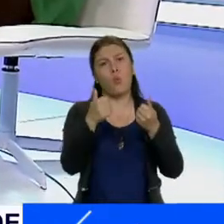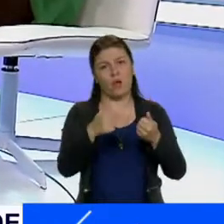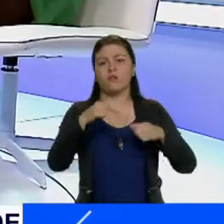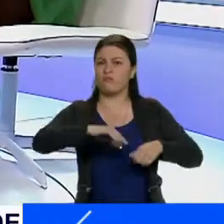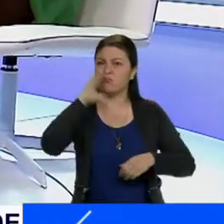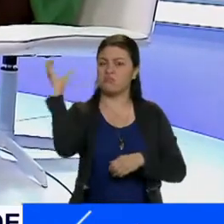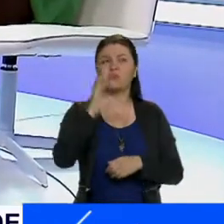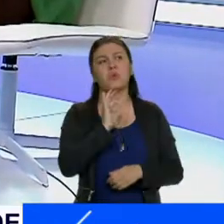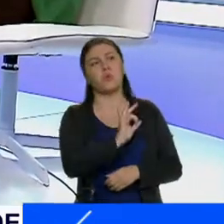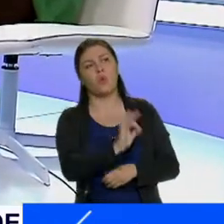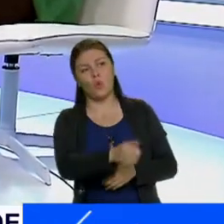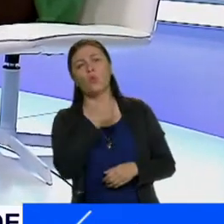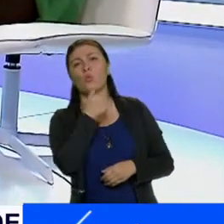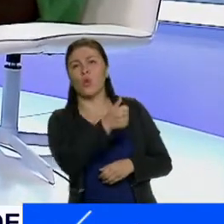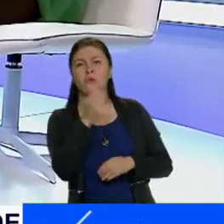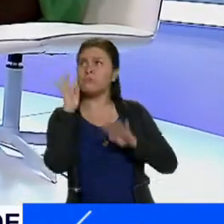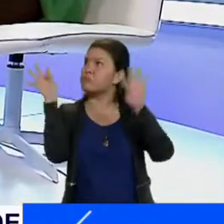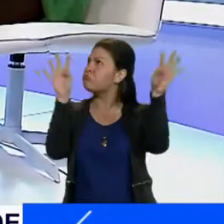país.